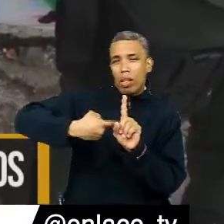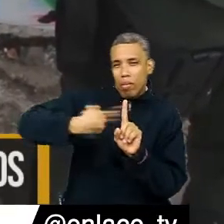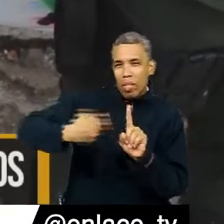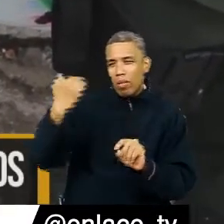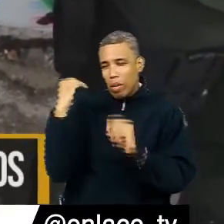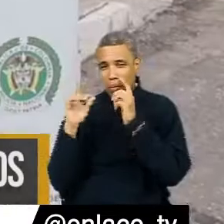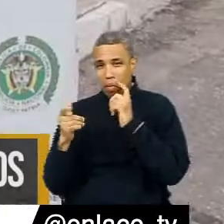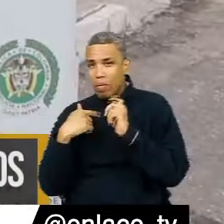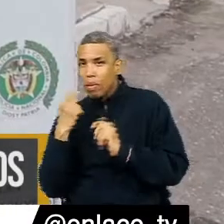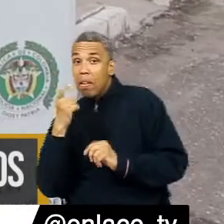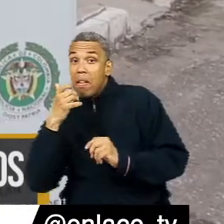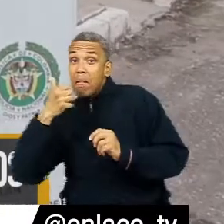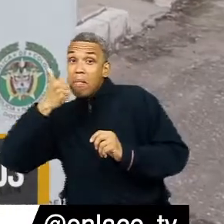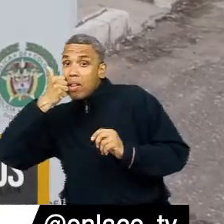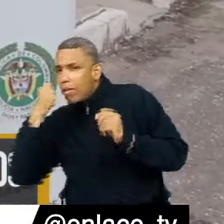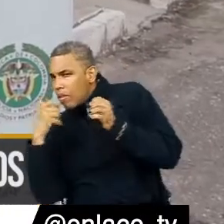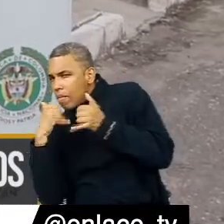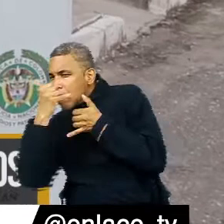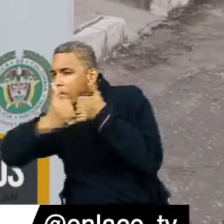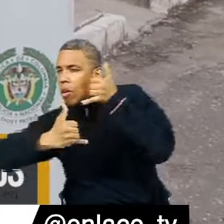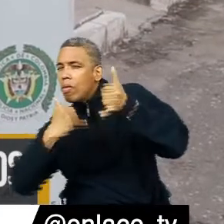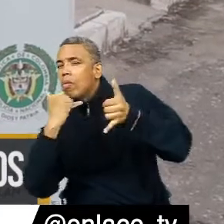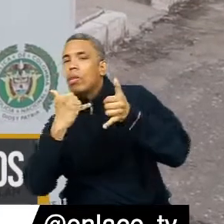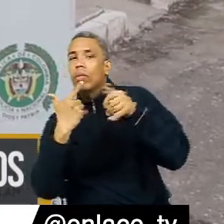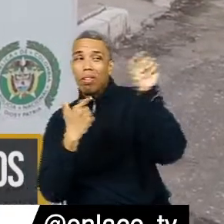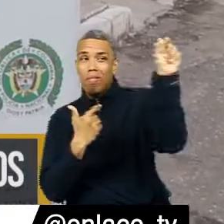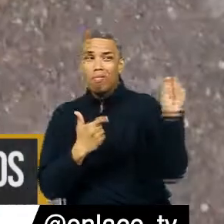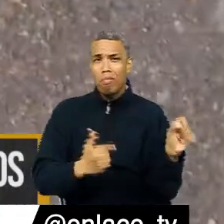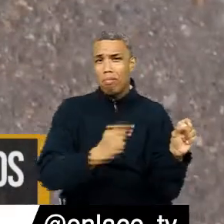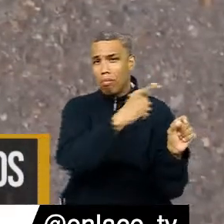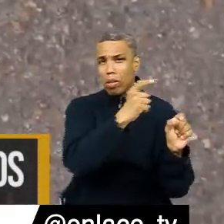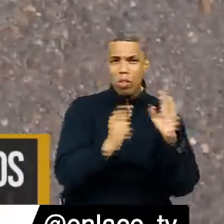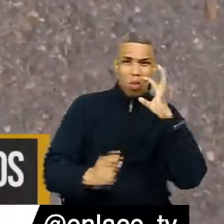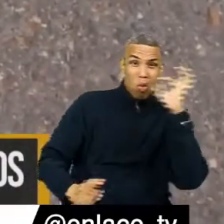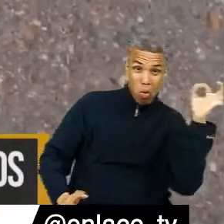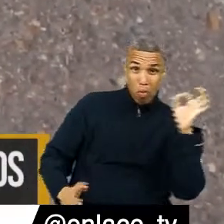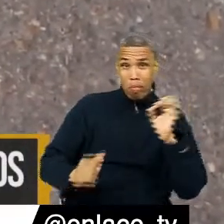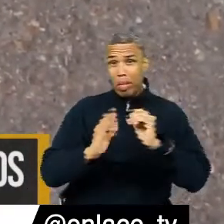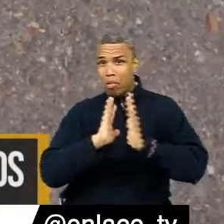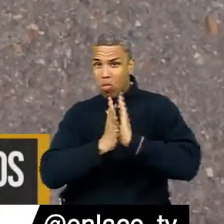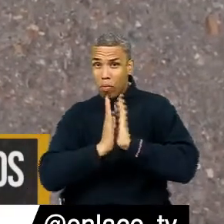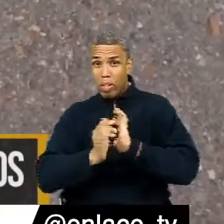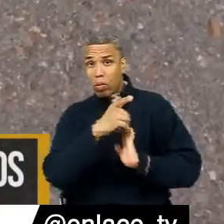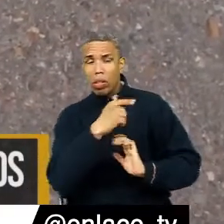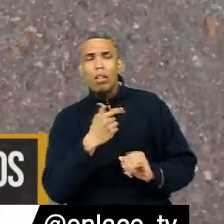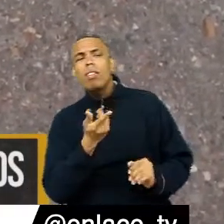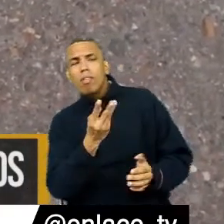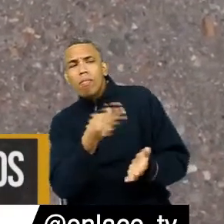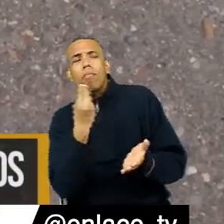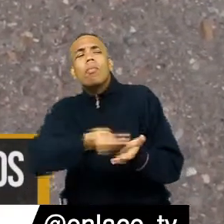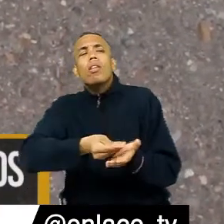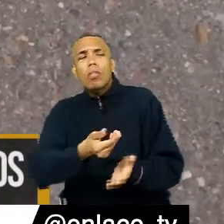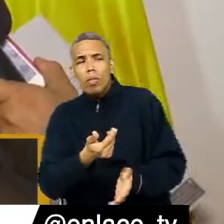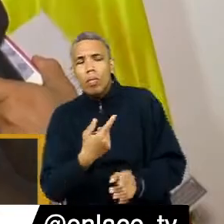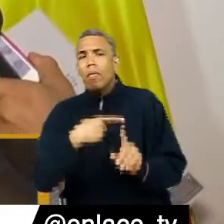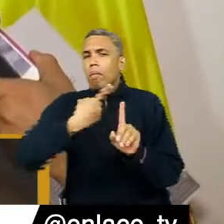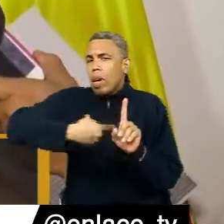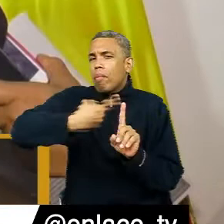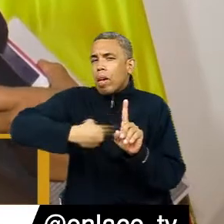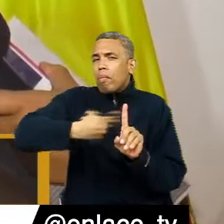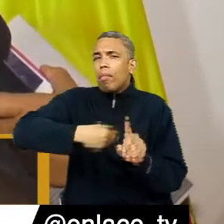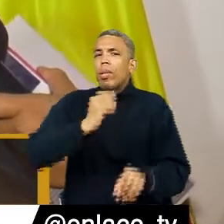comerciante de la ciudad, a quien le exigía el pago de dinero a cambio de no atentar contra su integridad ni la de su familia. Esta